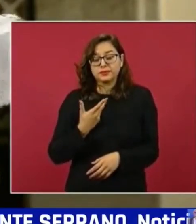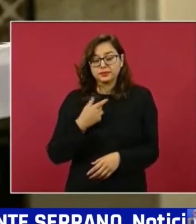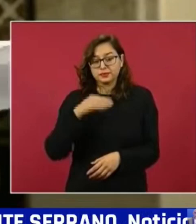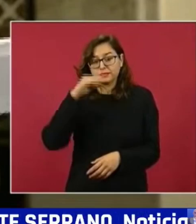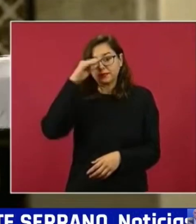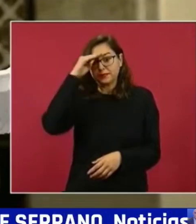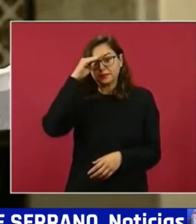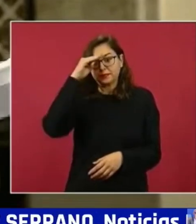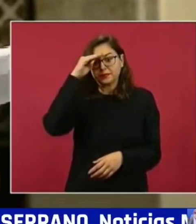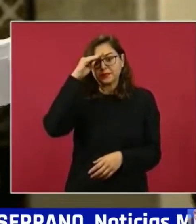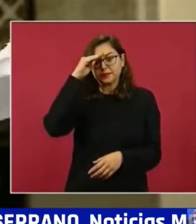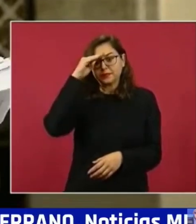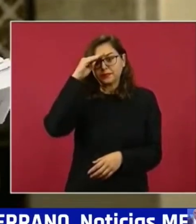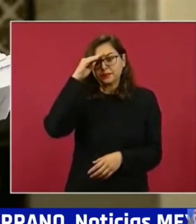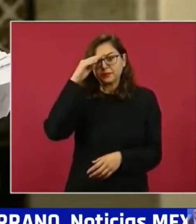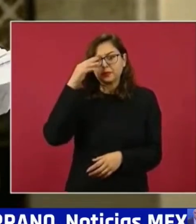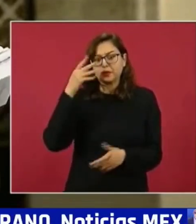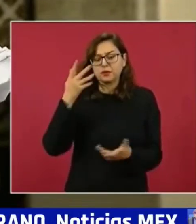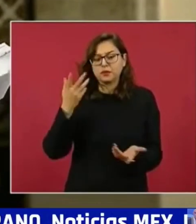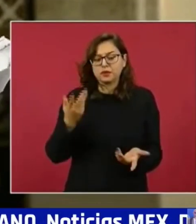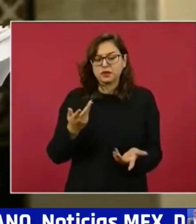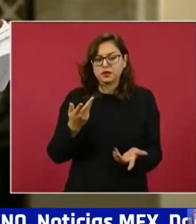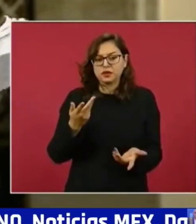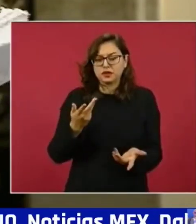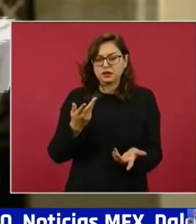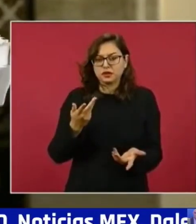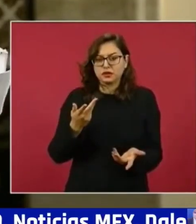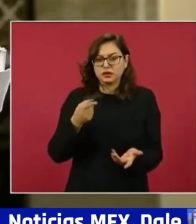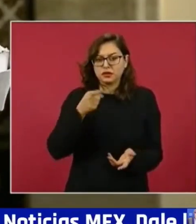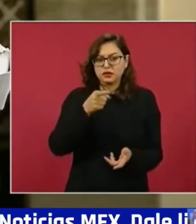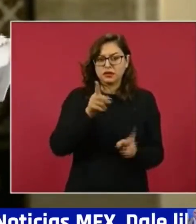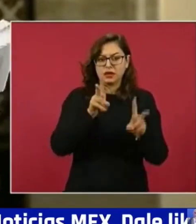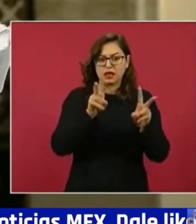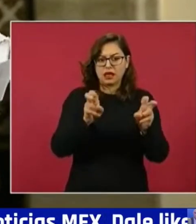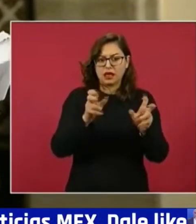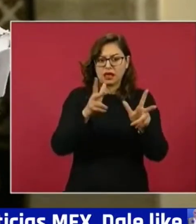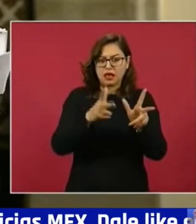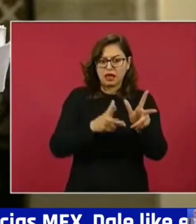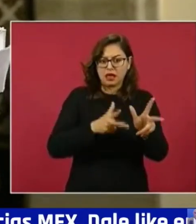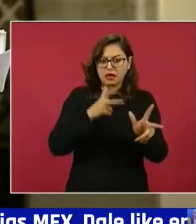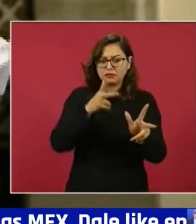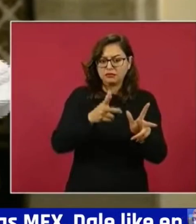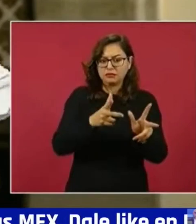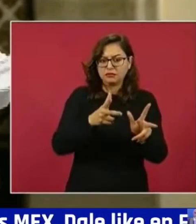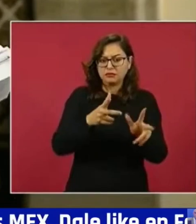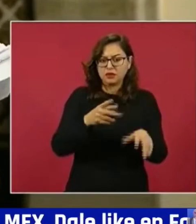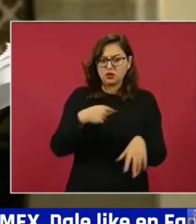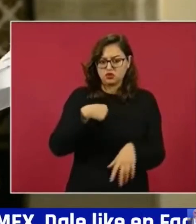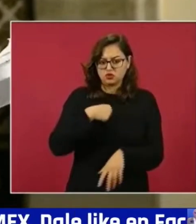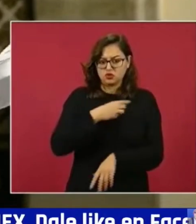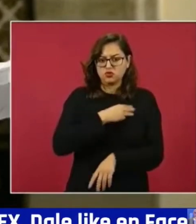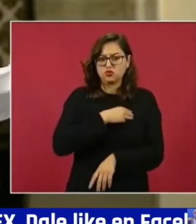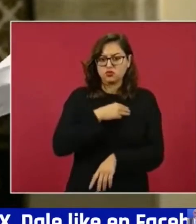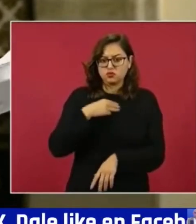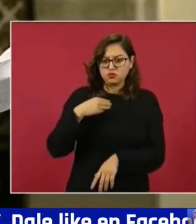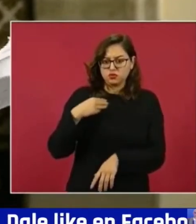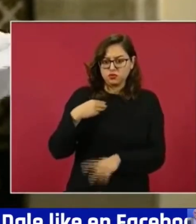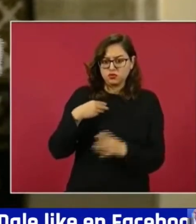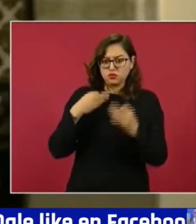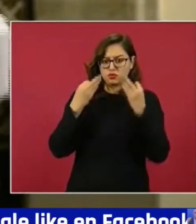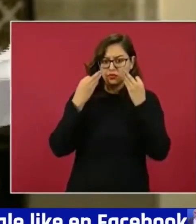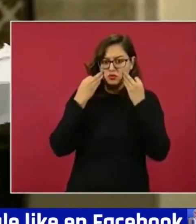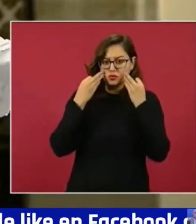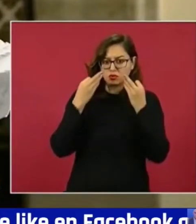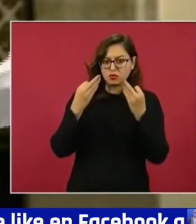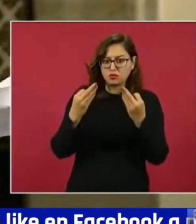City, pues fue cuando se litigó todo esto que hablamos la semana pasada, de que